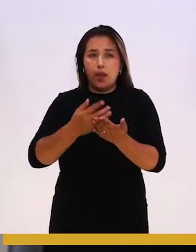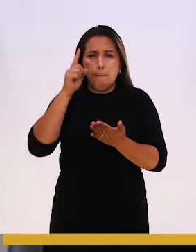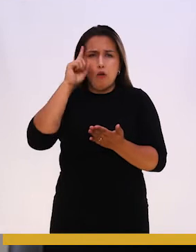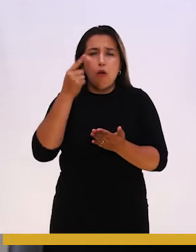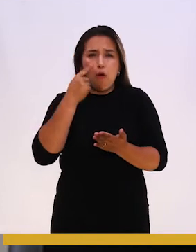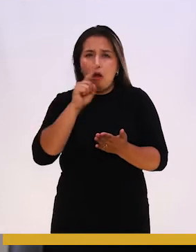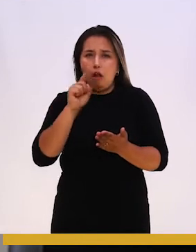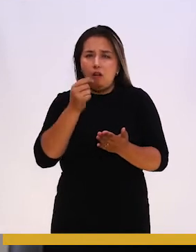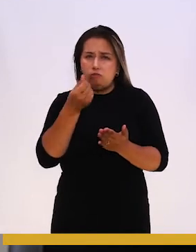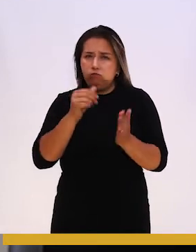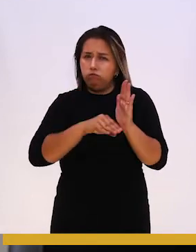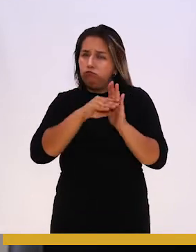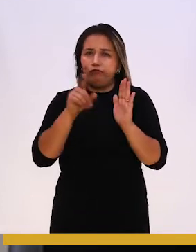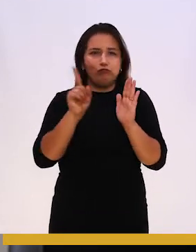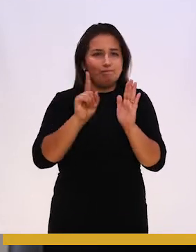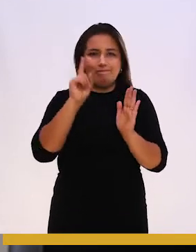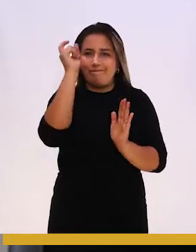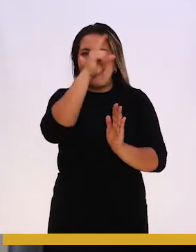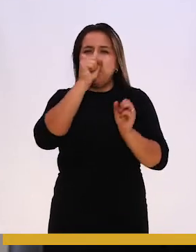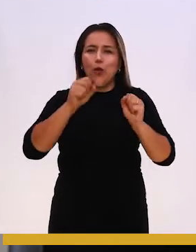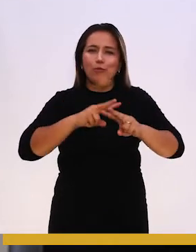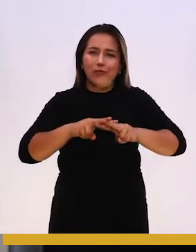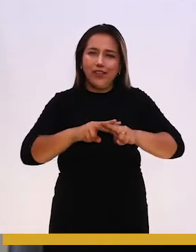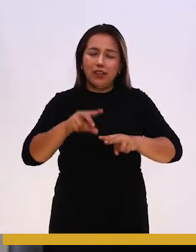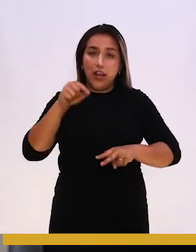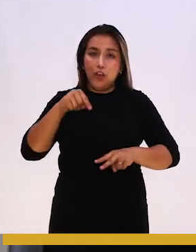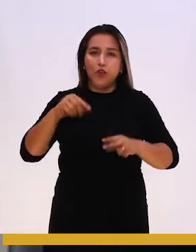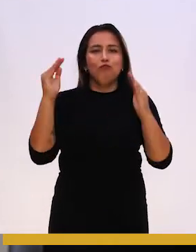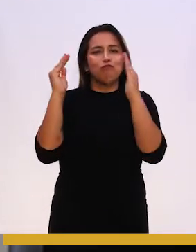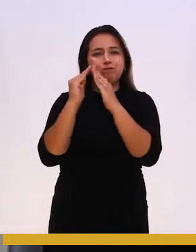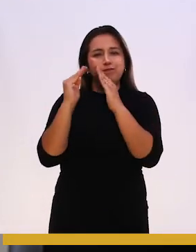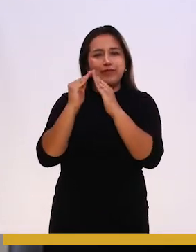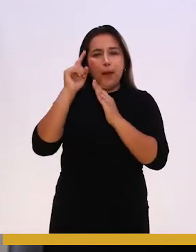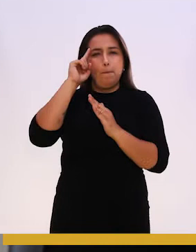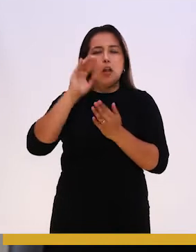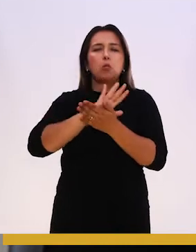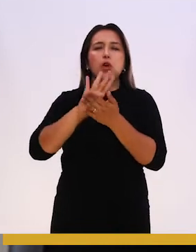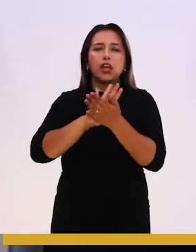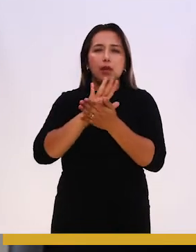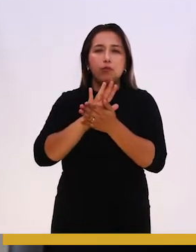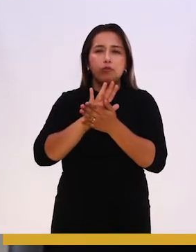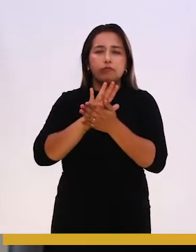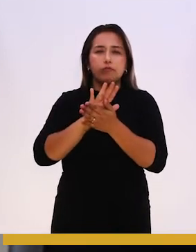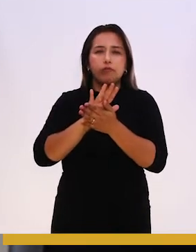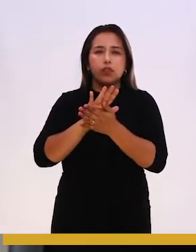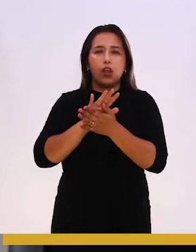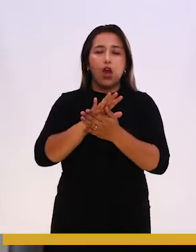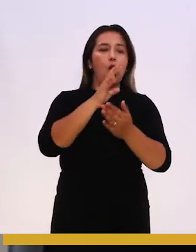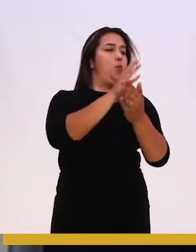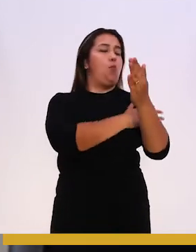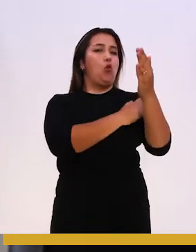difícil, podemos hacer esas cosas en nuestro hogar. Para así, por ejemplo, en el caso del músculo, poner